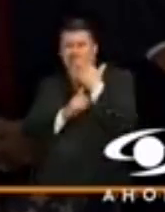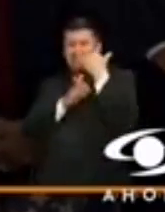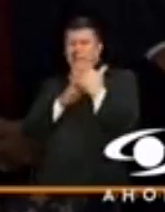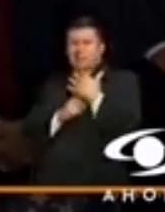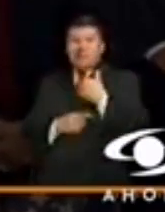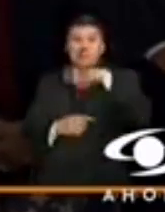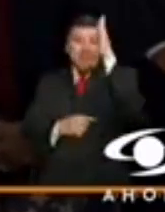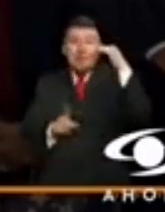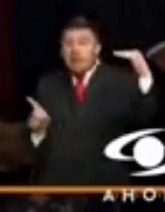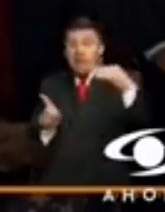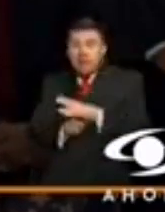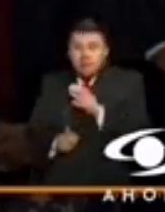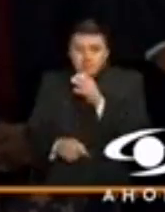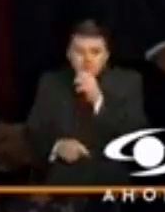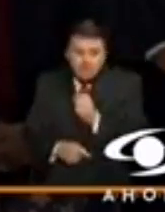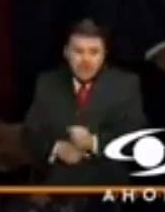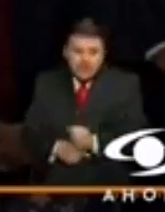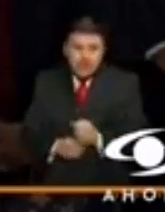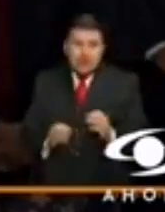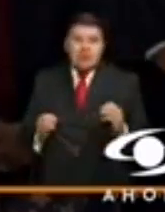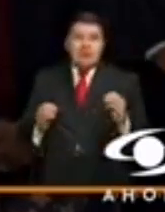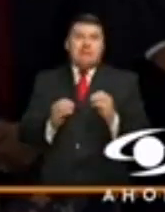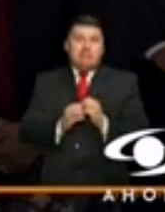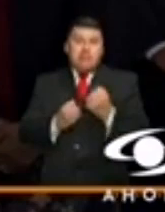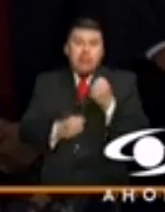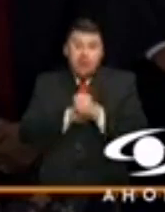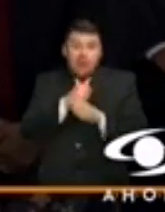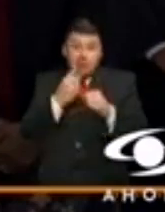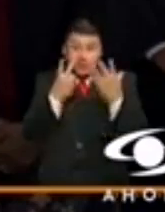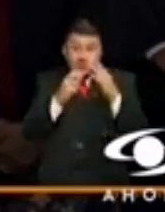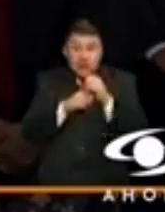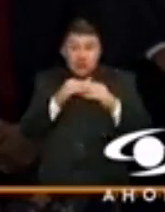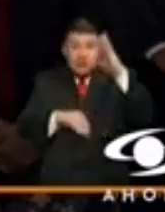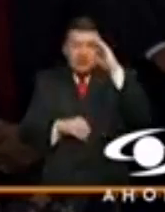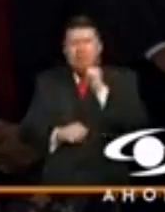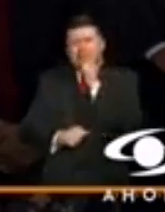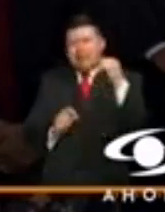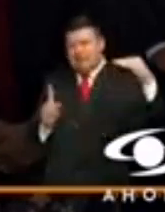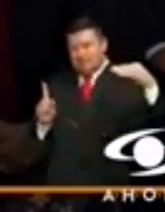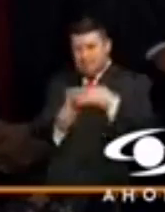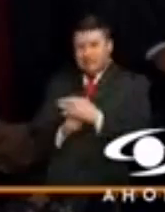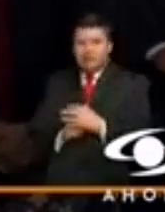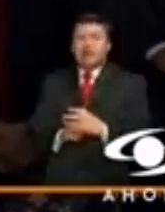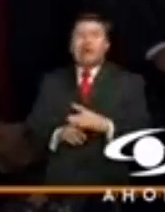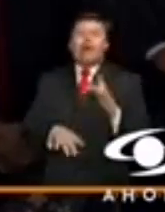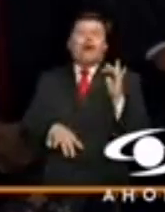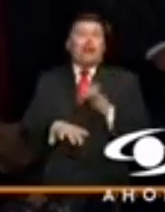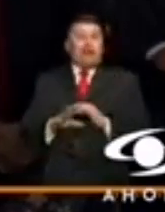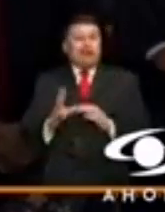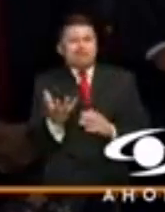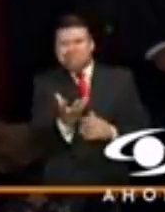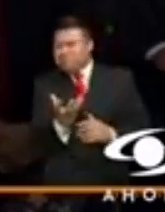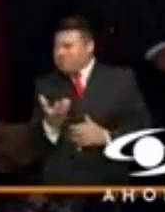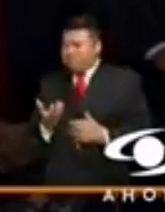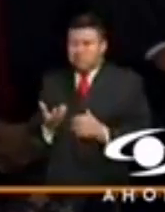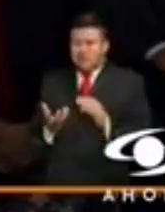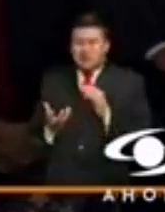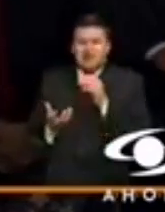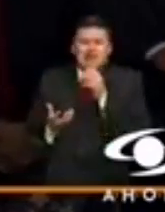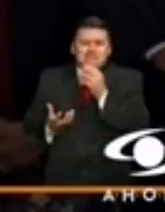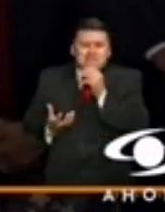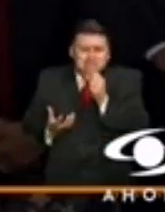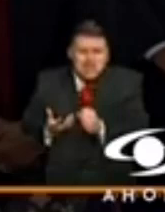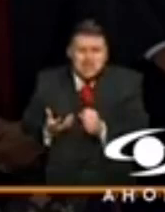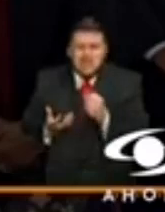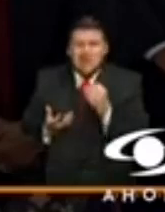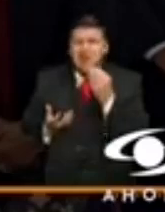adultos mayores y aún con más fuerza a los mayores de 70 años. Por eso tuvimos que aislar y proteger a nuestros abuelos y